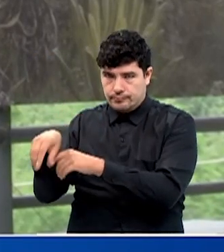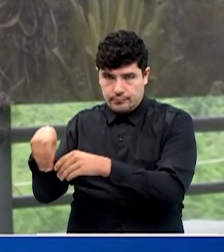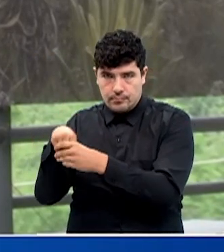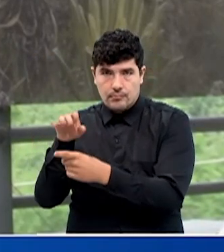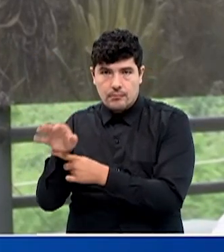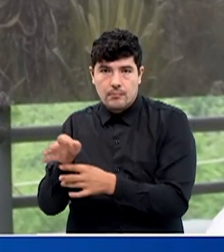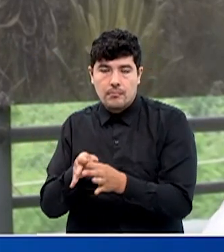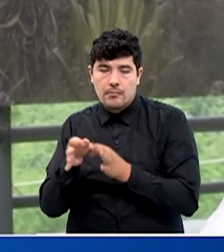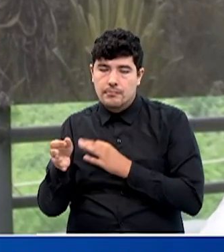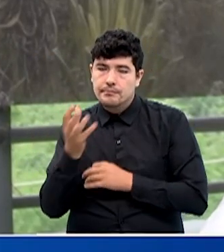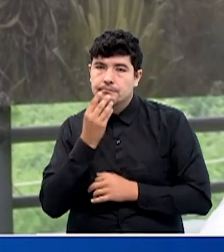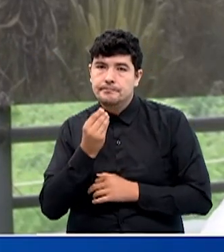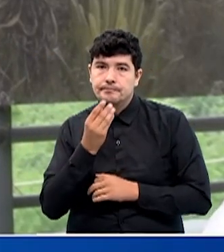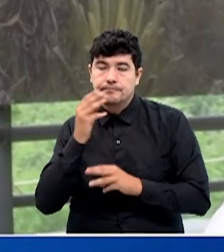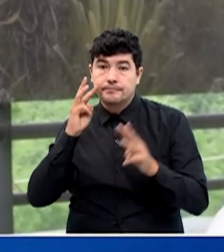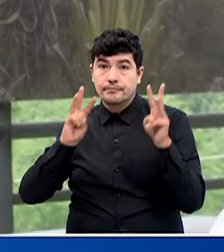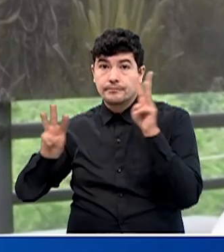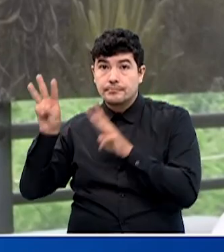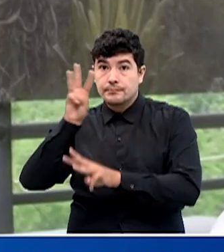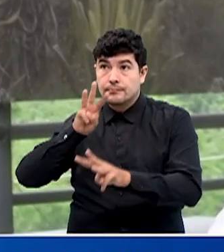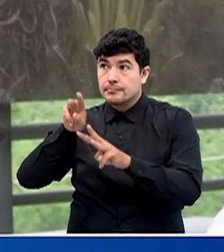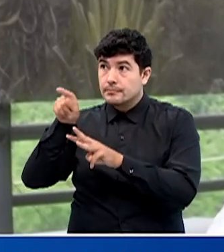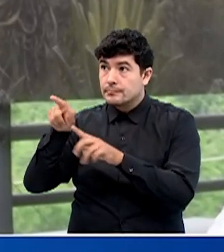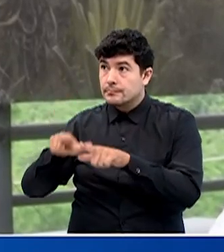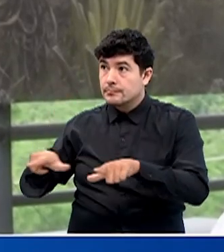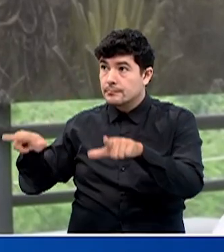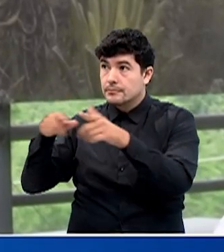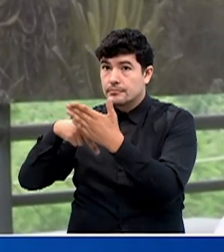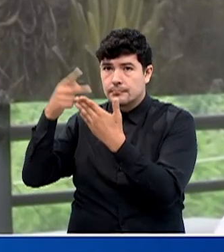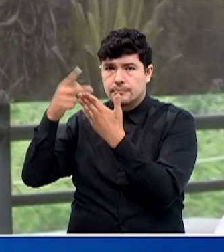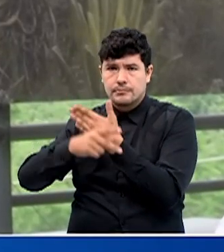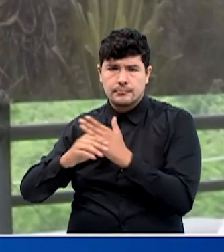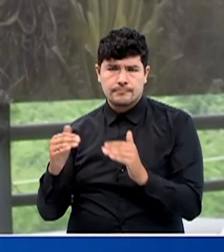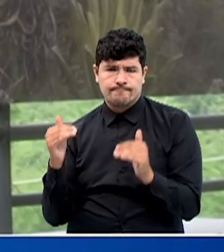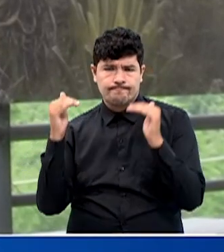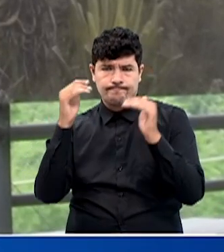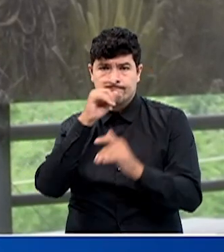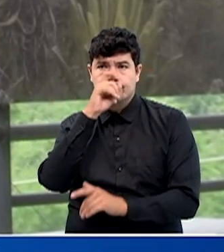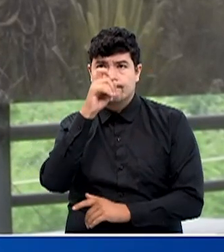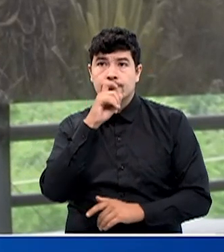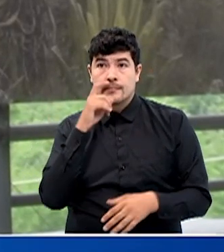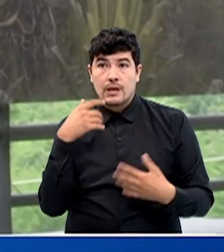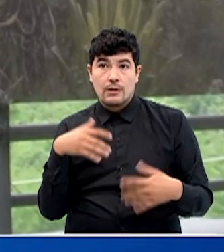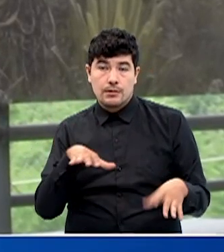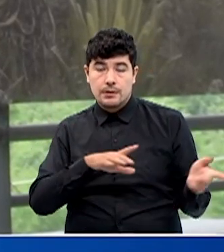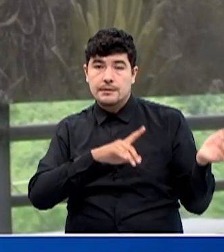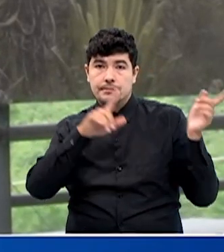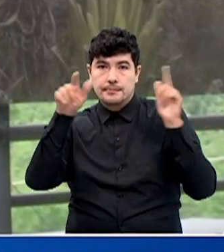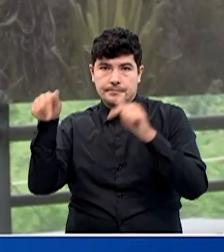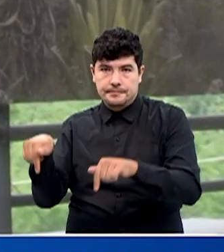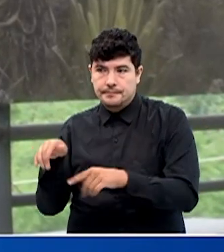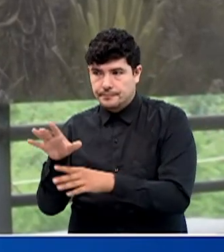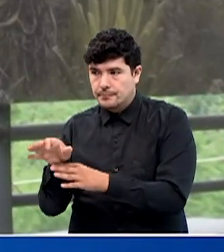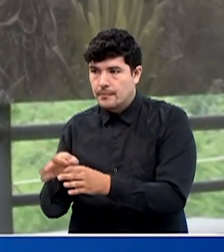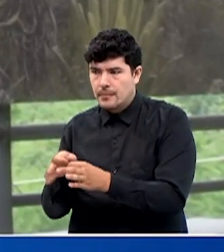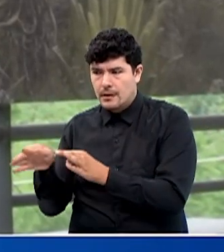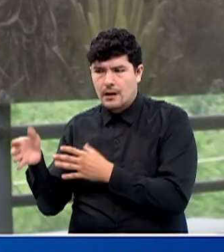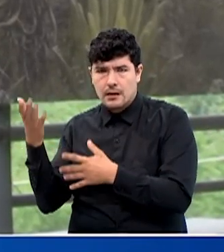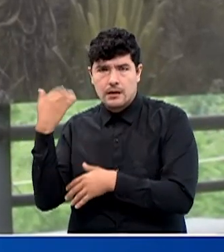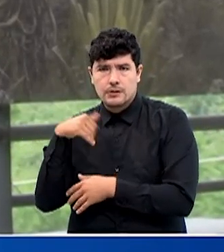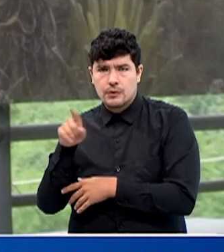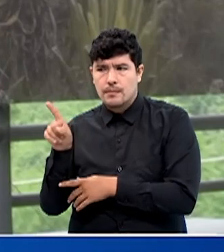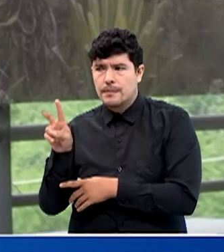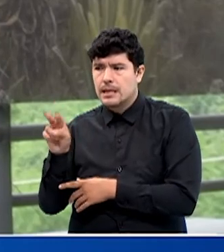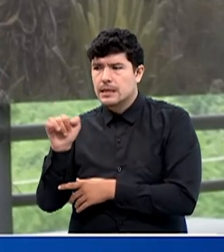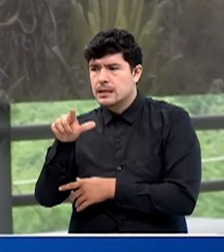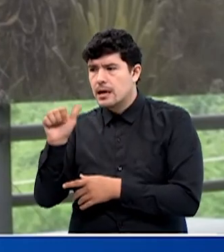Zapatoca. Es un proyecto de alto cilindraje que se trasladó a Villa de Leyva, ya estuvo un año, luego